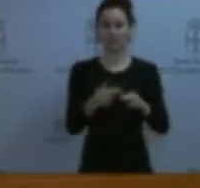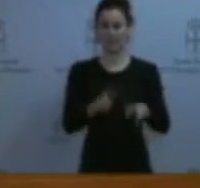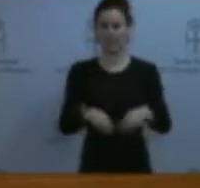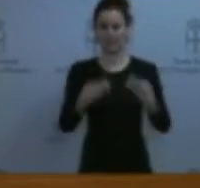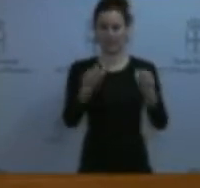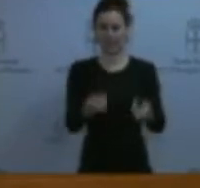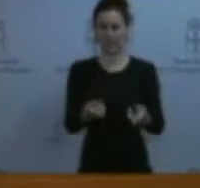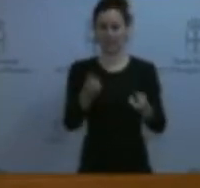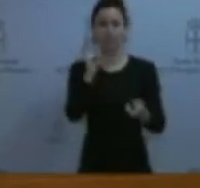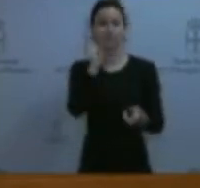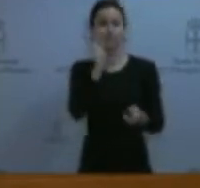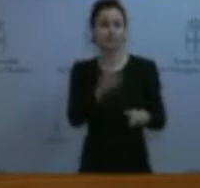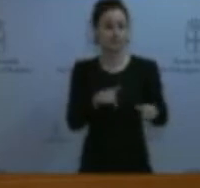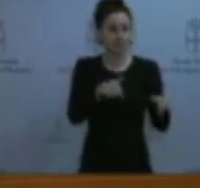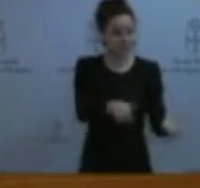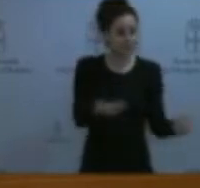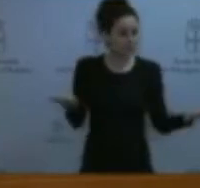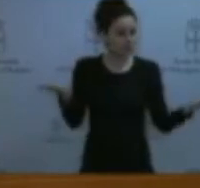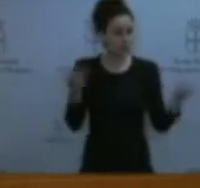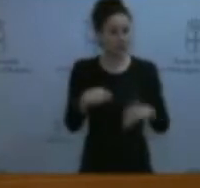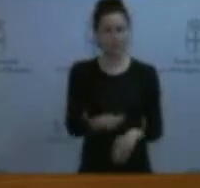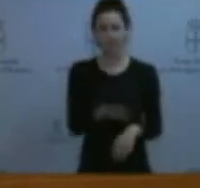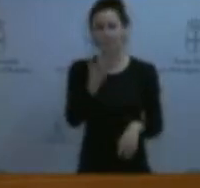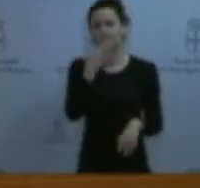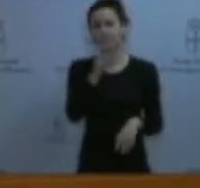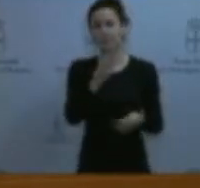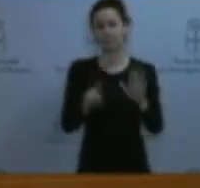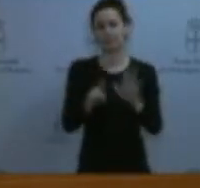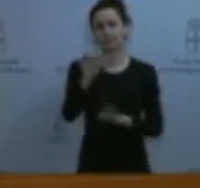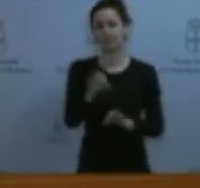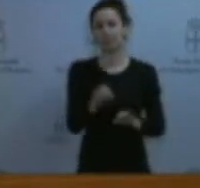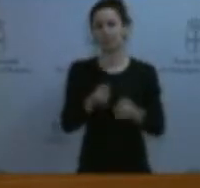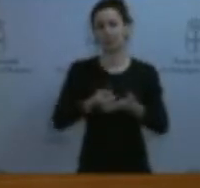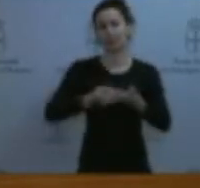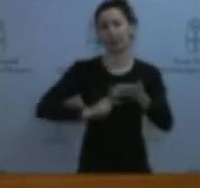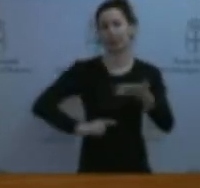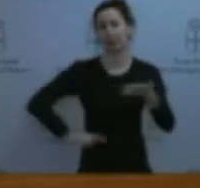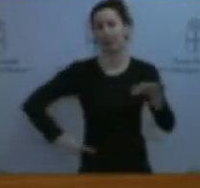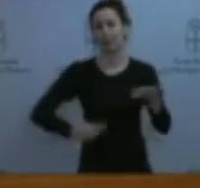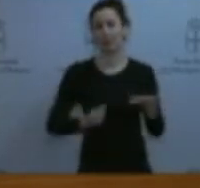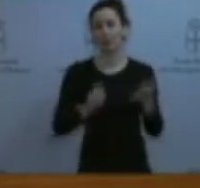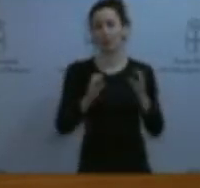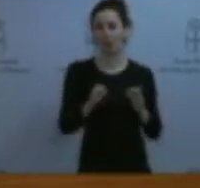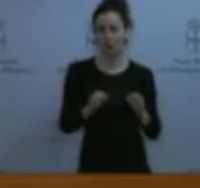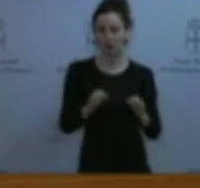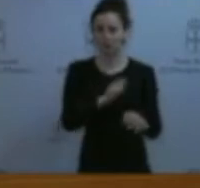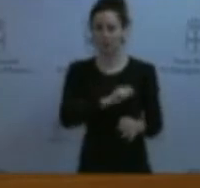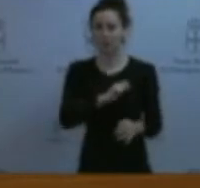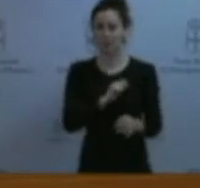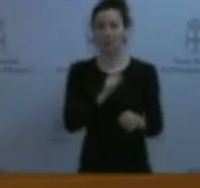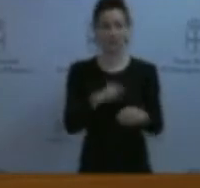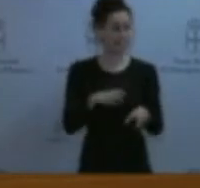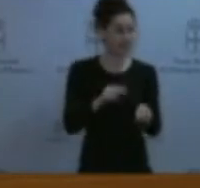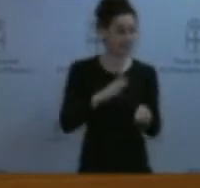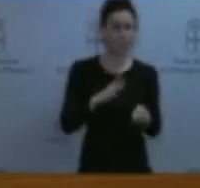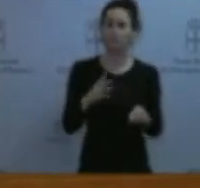reciclaje, con una tasa ridícula del 26% a la cola de las comunidades autónomas asturianas. Señor Pierlavieja, le ruego vaya